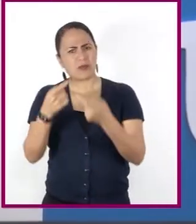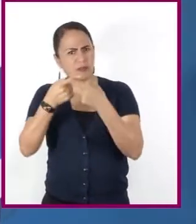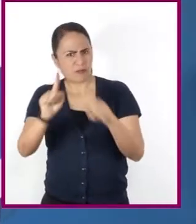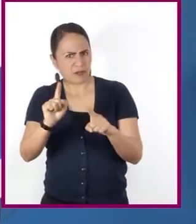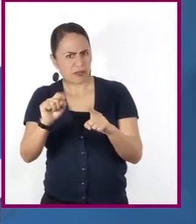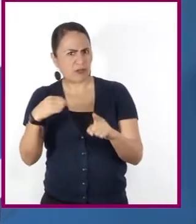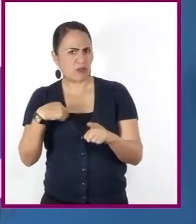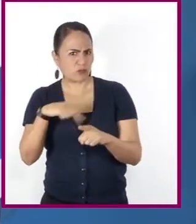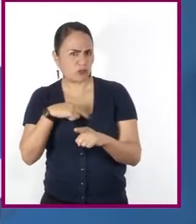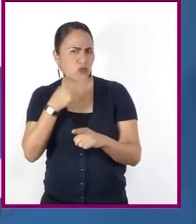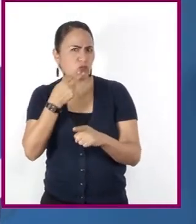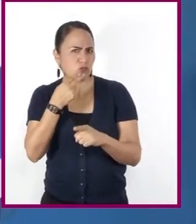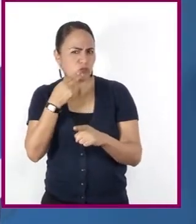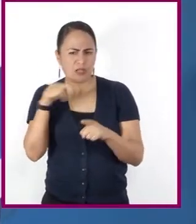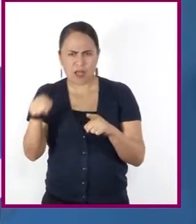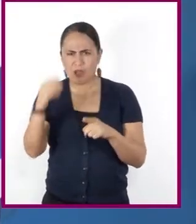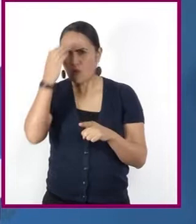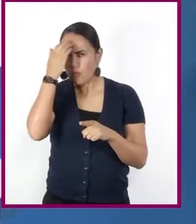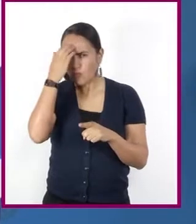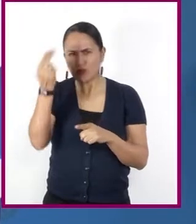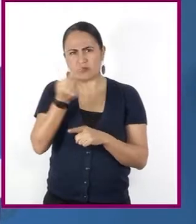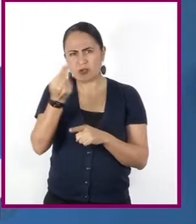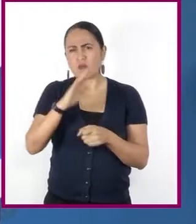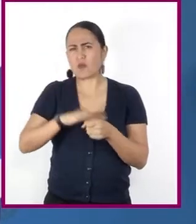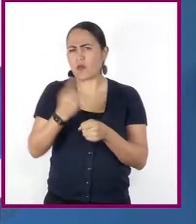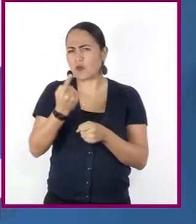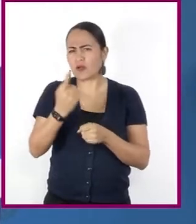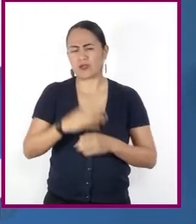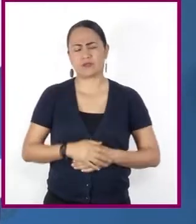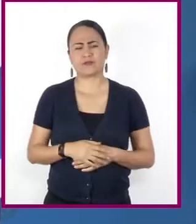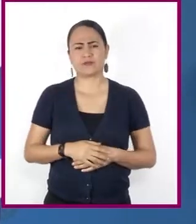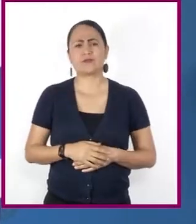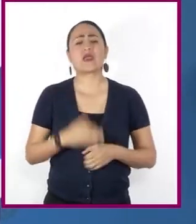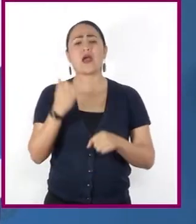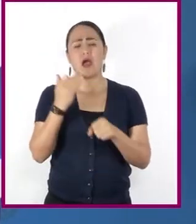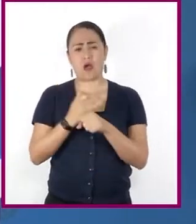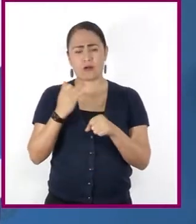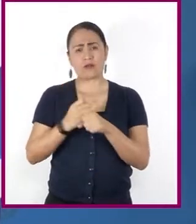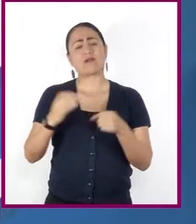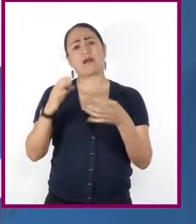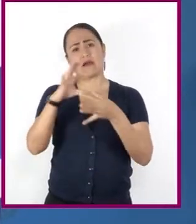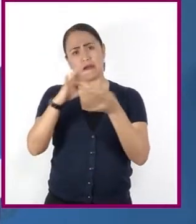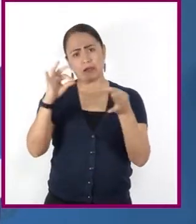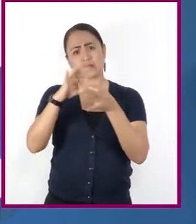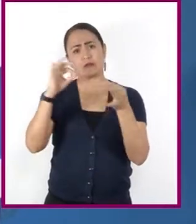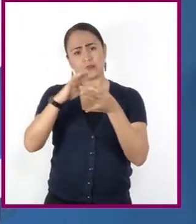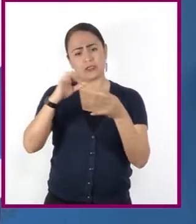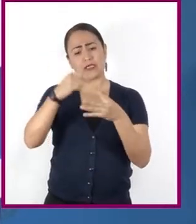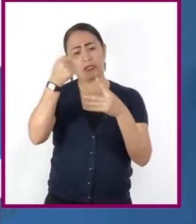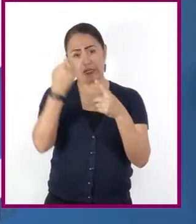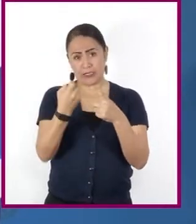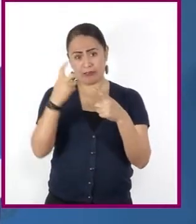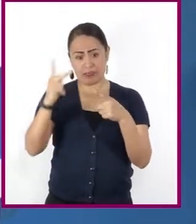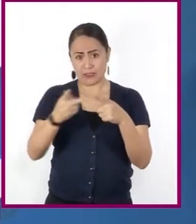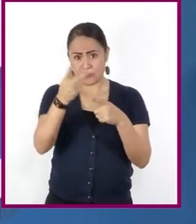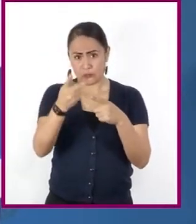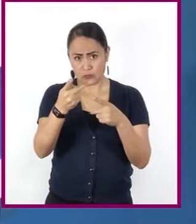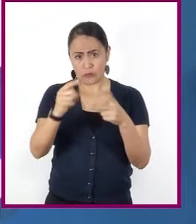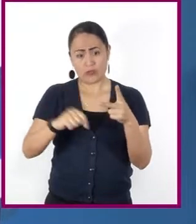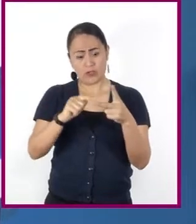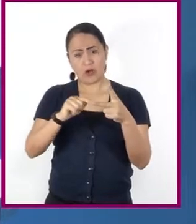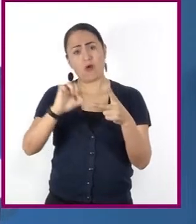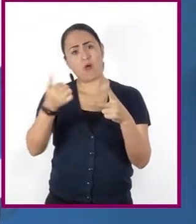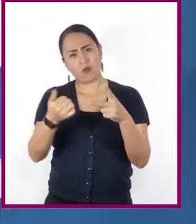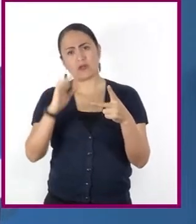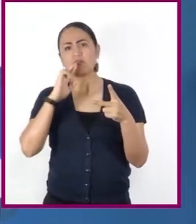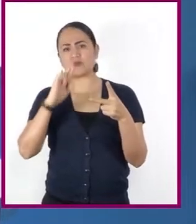usamos? Vamos a construir argumentos para responder esta y otras preguntas relacionadas con nuestro tema. Y